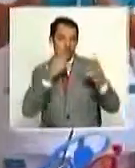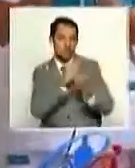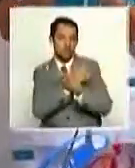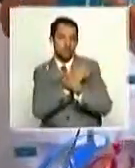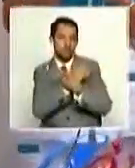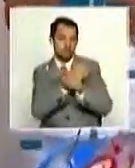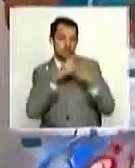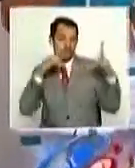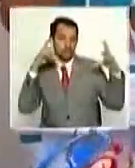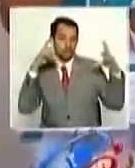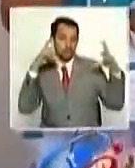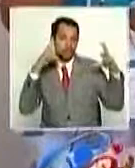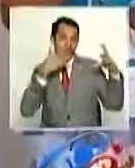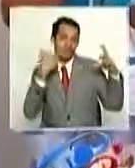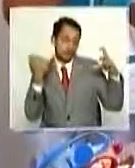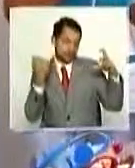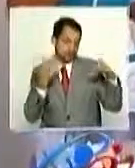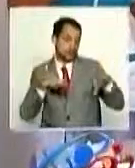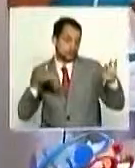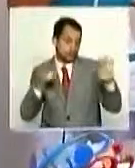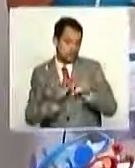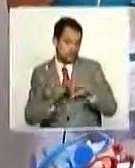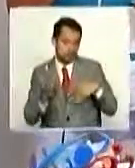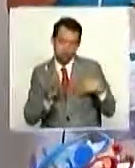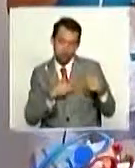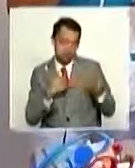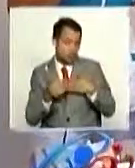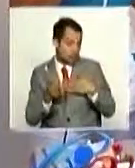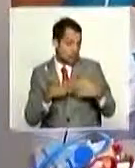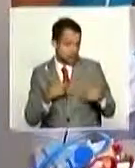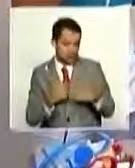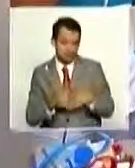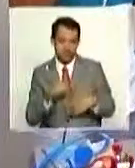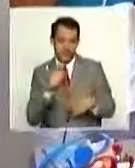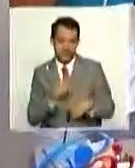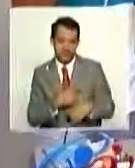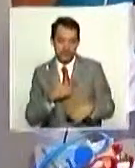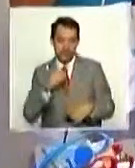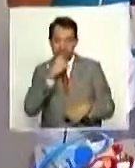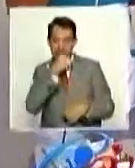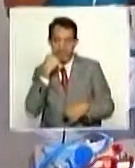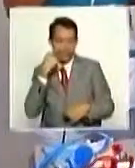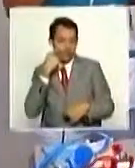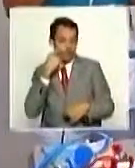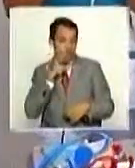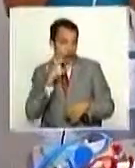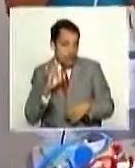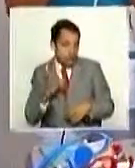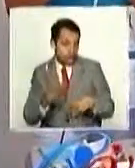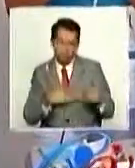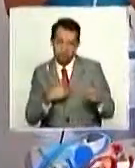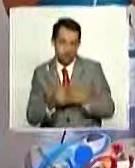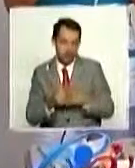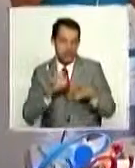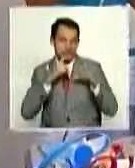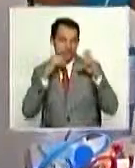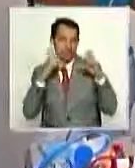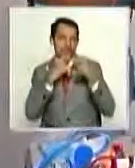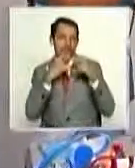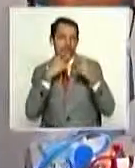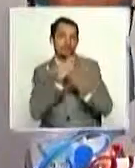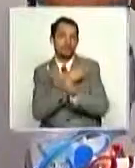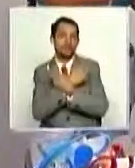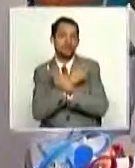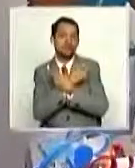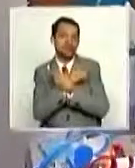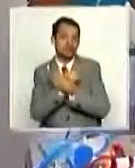no tenga dientes, como explicaban los doctores, hay que analizar cómo tiene el hueso. Nosotros